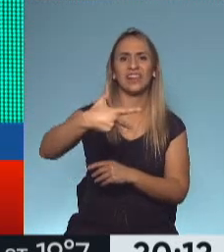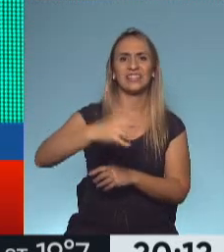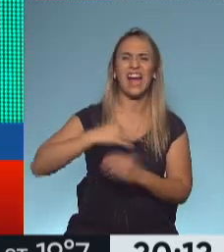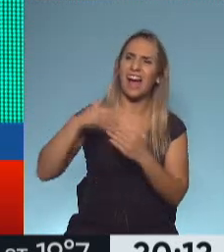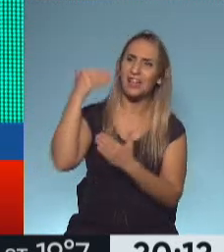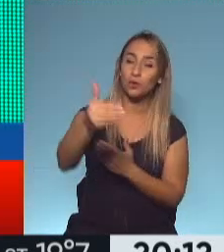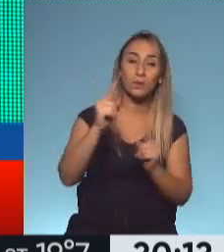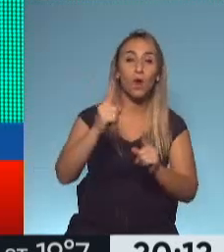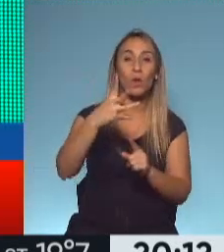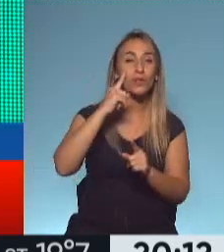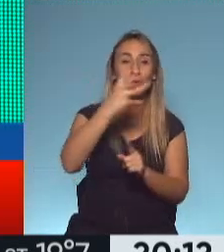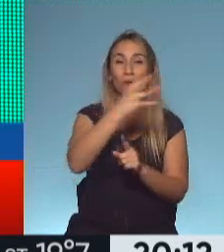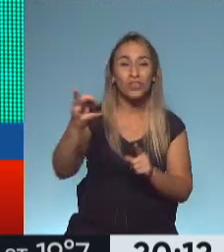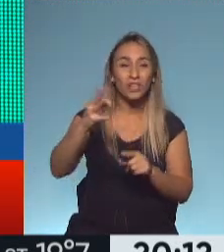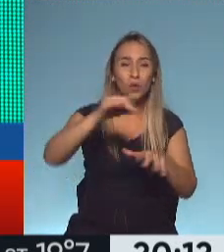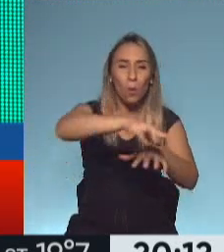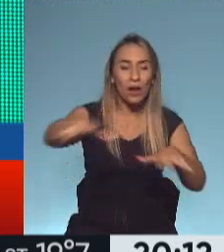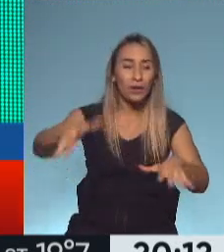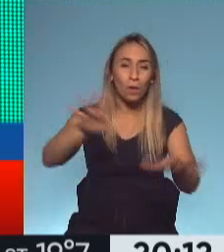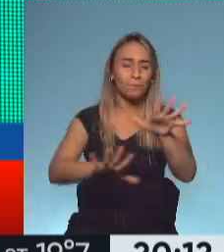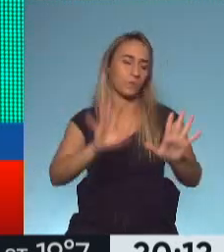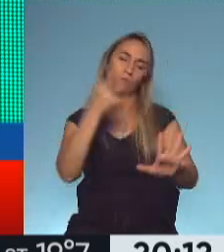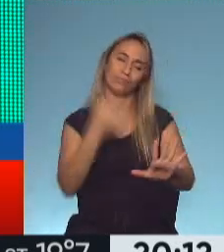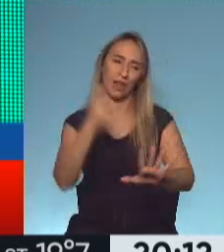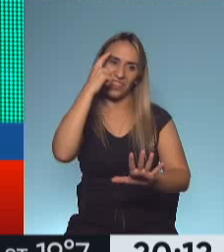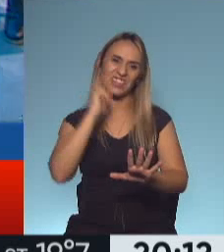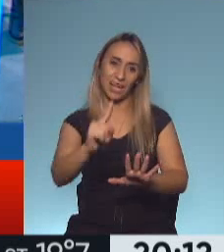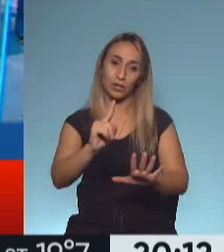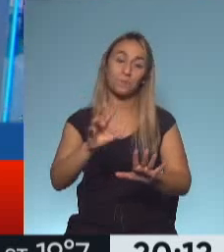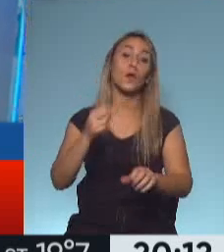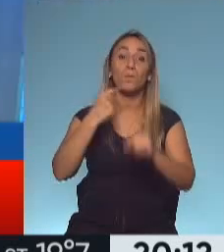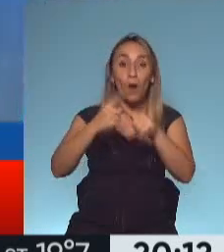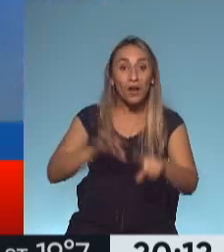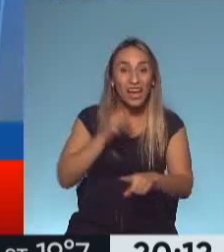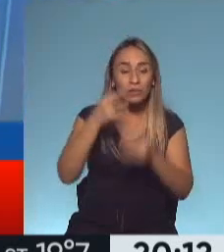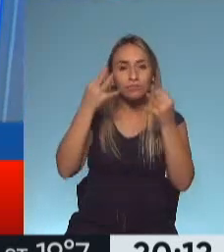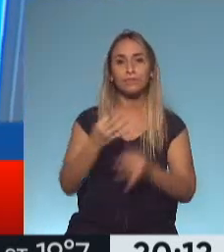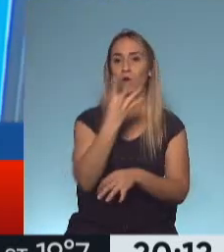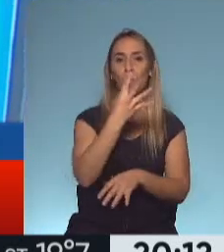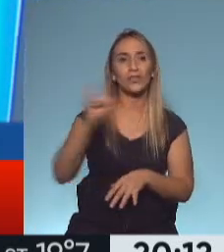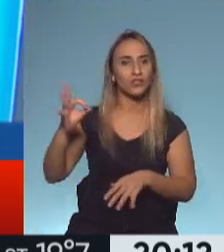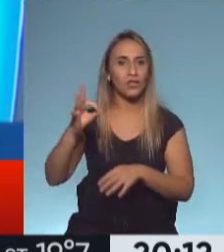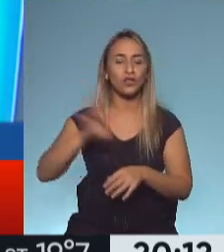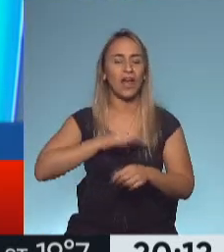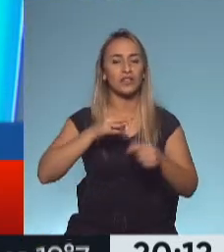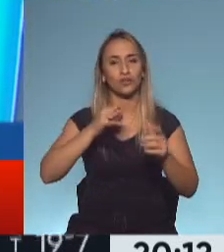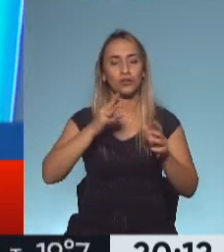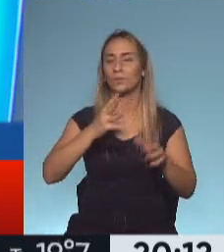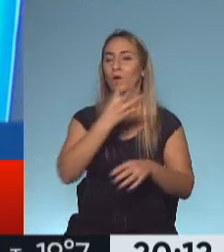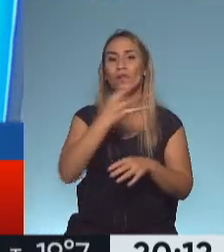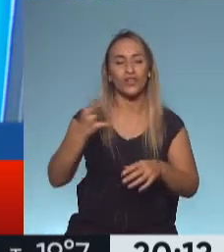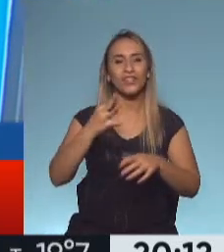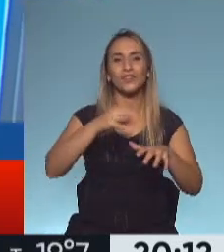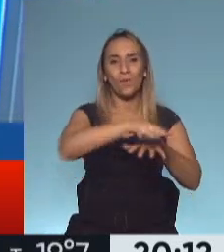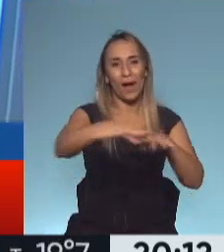los 4.400... 10 años. 10 años. Argentina puede urbanizar de 400 barrios por año. Estos son 10 años. Yo aspiro que sea una política de Estado. 400